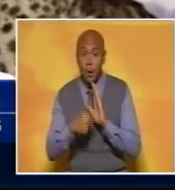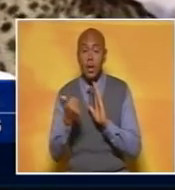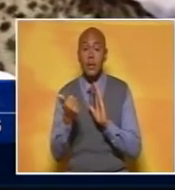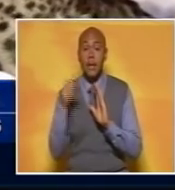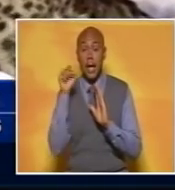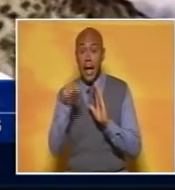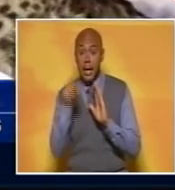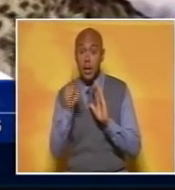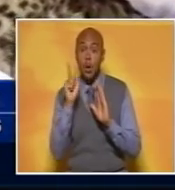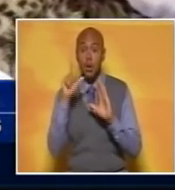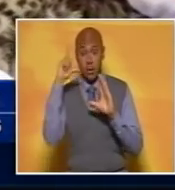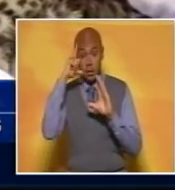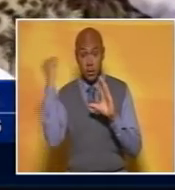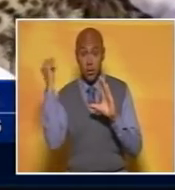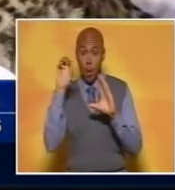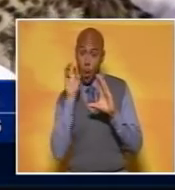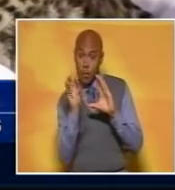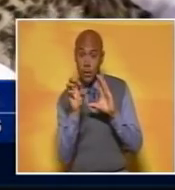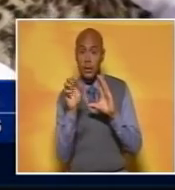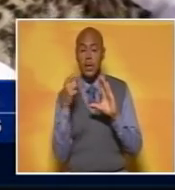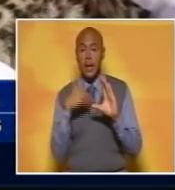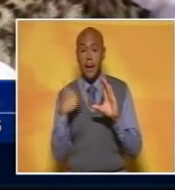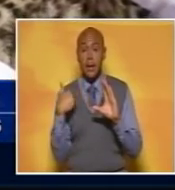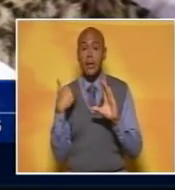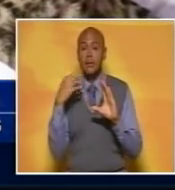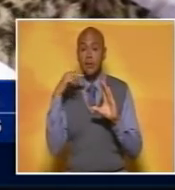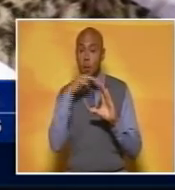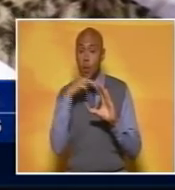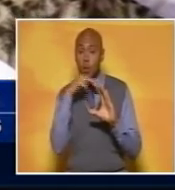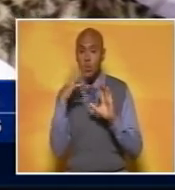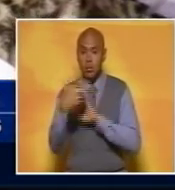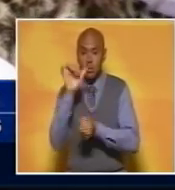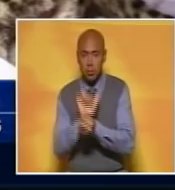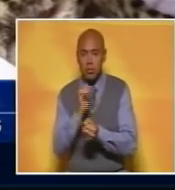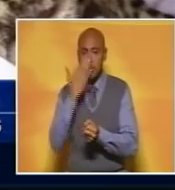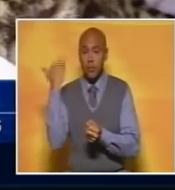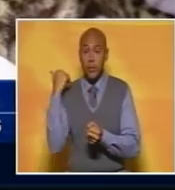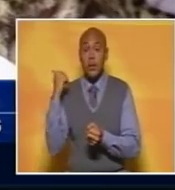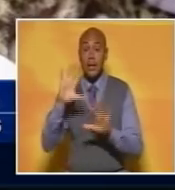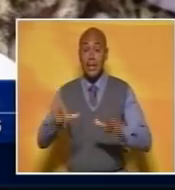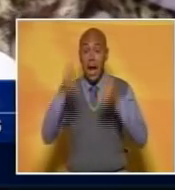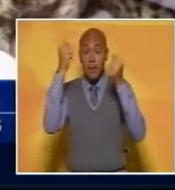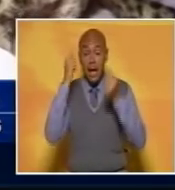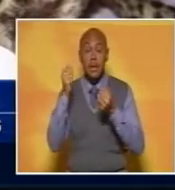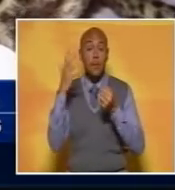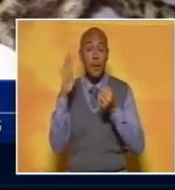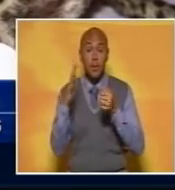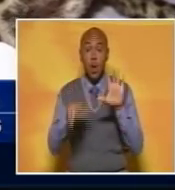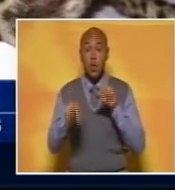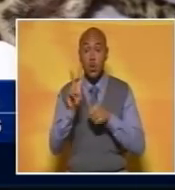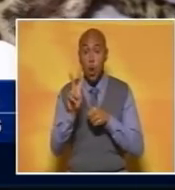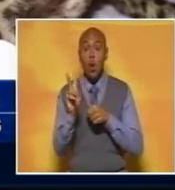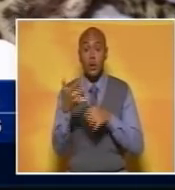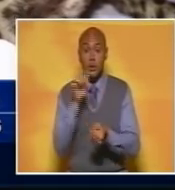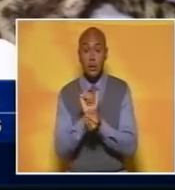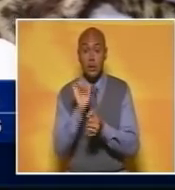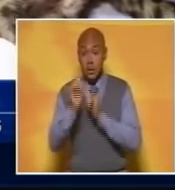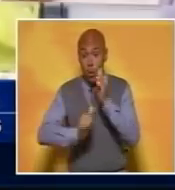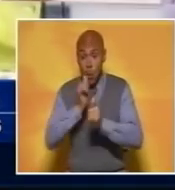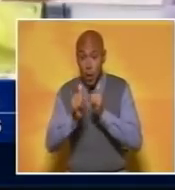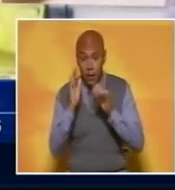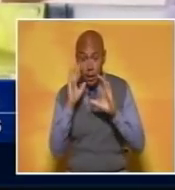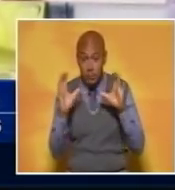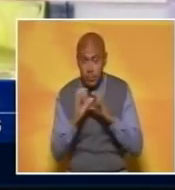prometido detenerlo, ya que a principios de octubre sus militares rescataron a una docena de cachorros con la ayuda de Cheetah Conservation